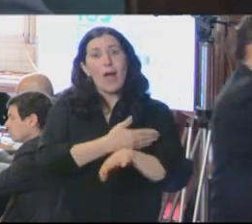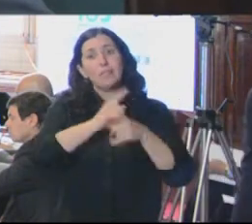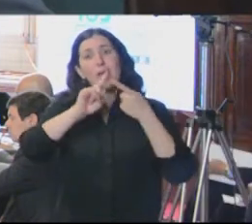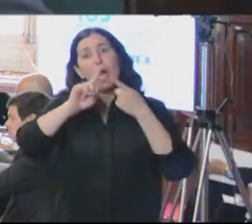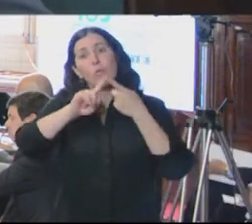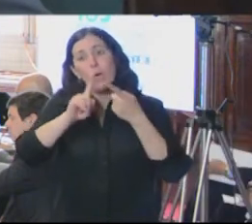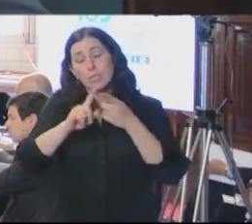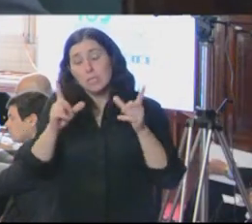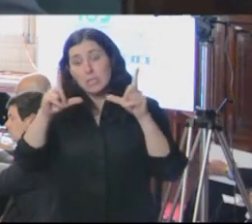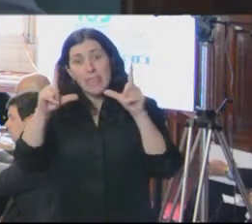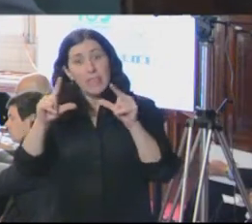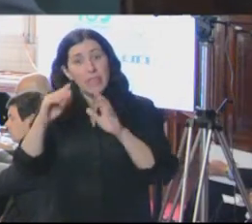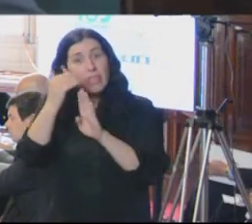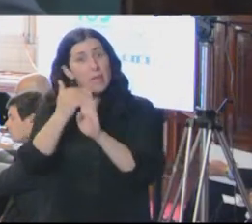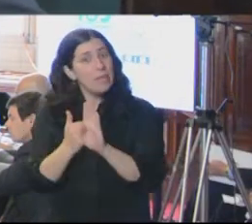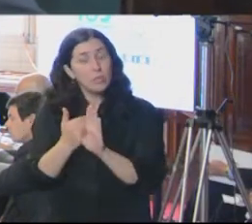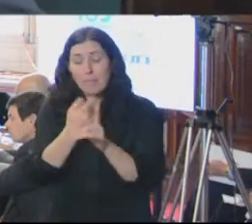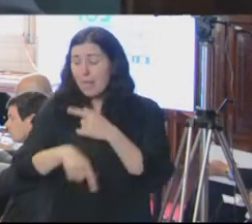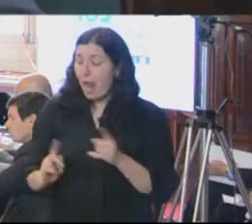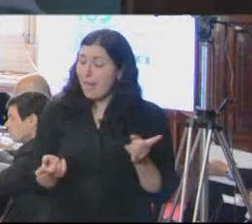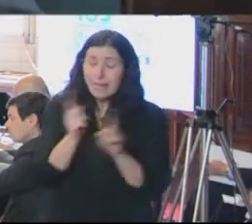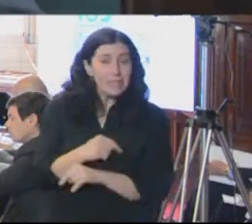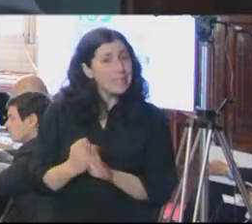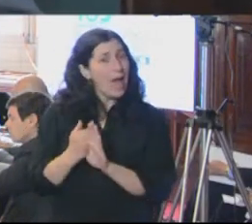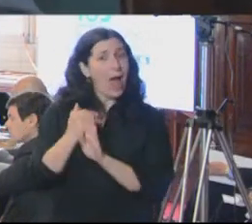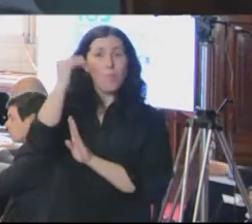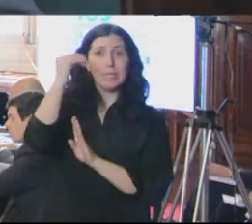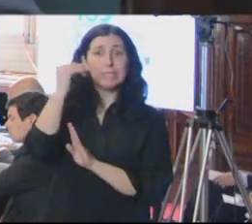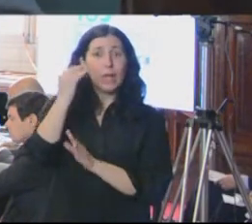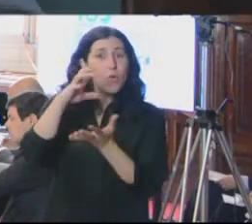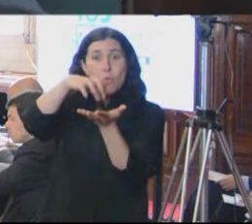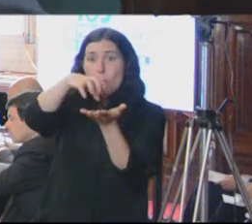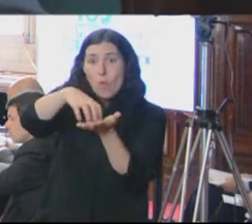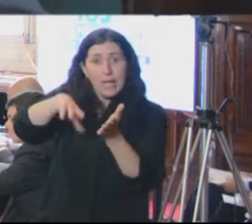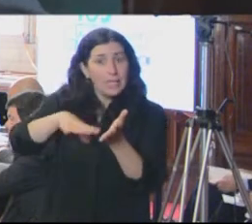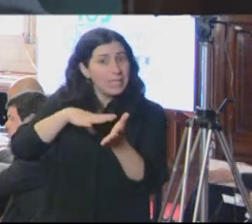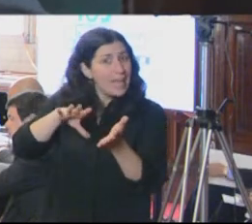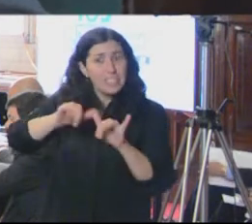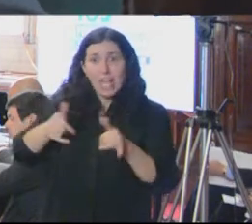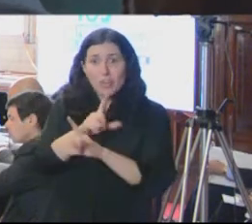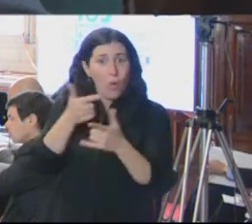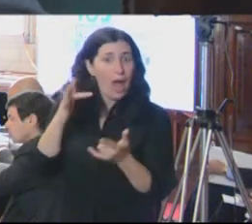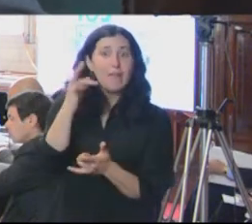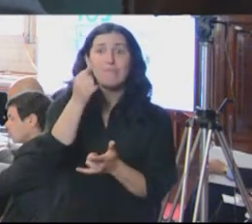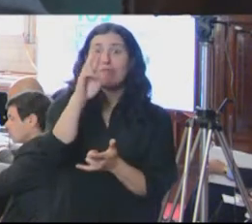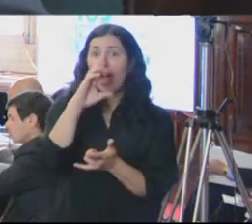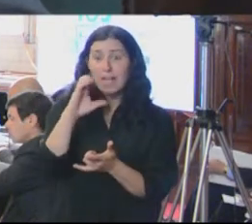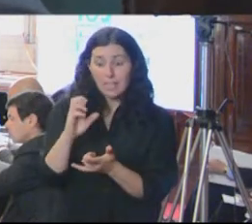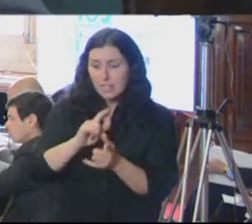situación hubiese disminuido, pero no, ha aumentado. Y ha aumentado en regiones donde ya ha dejado de hacer presencia la FARC, porque